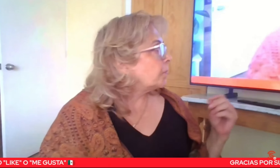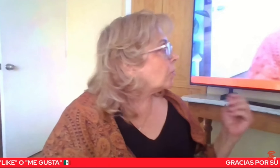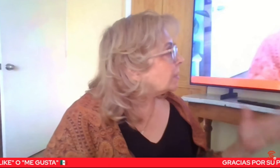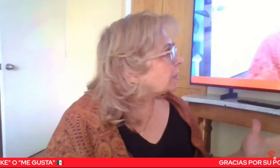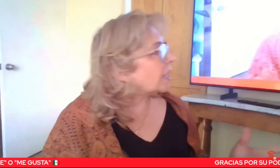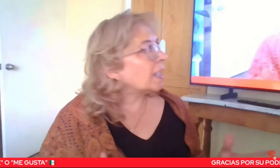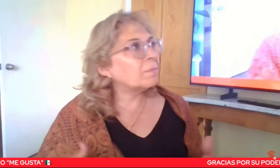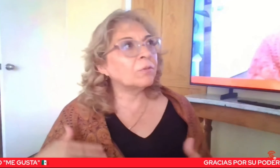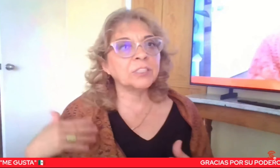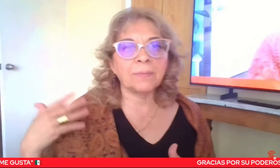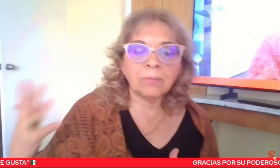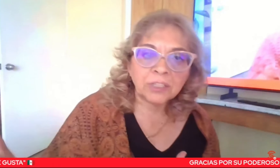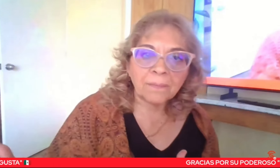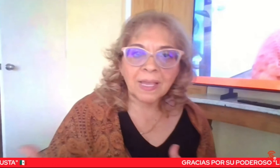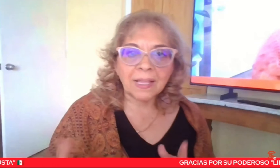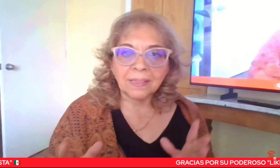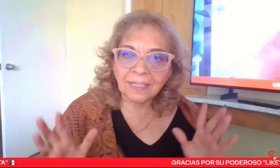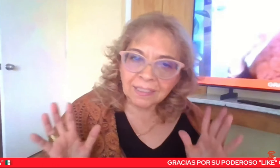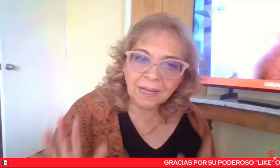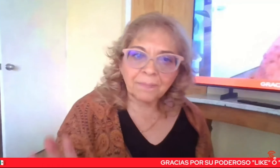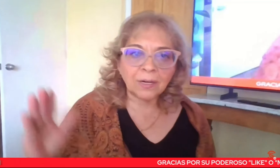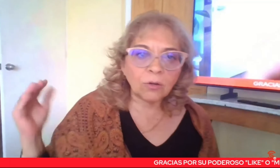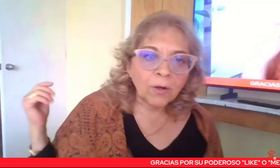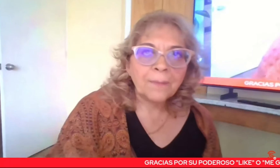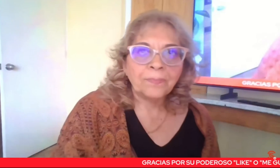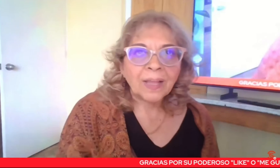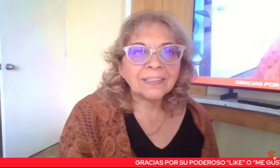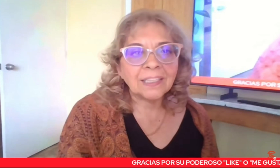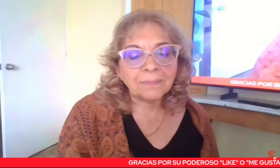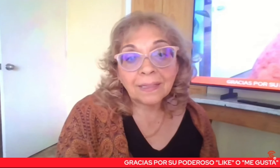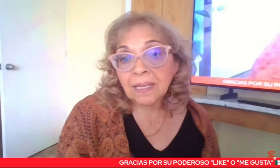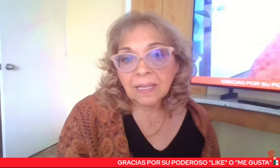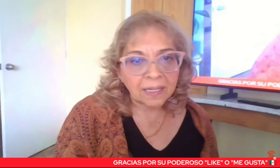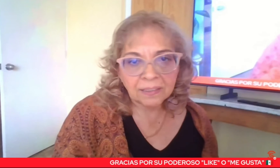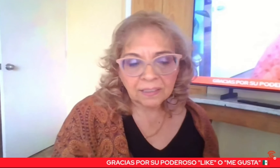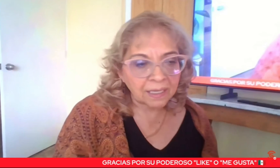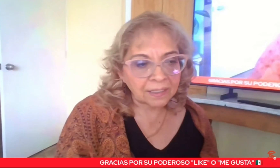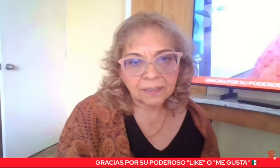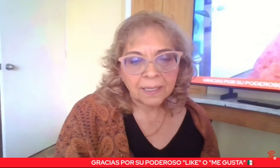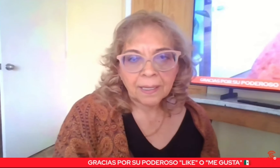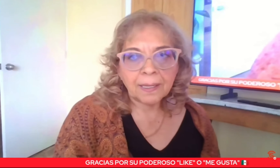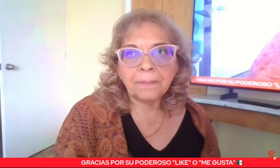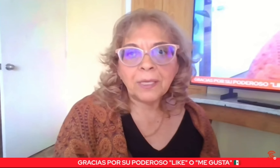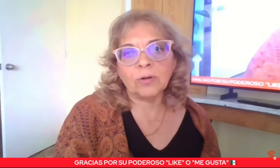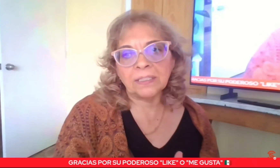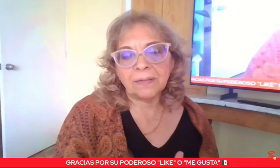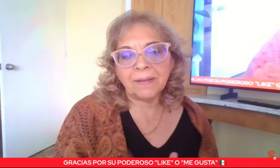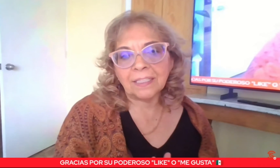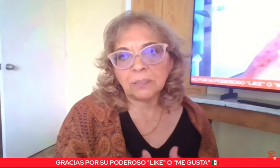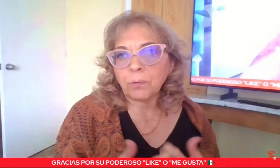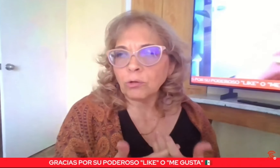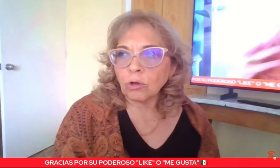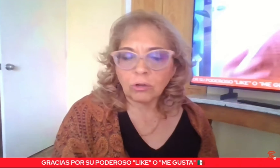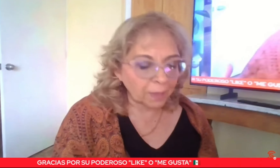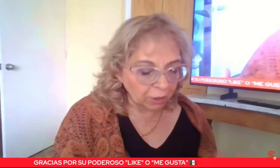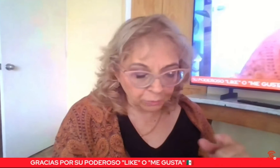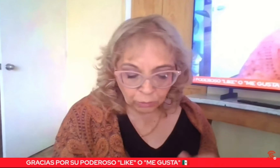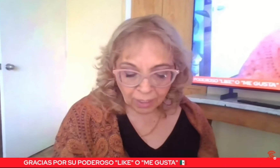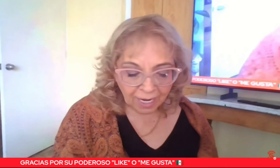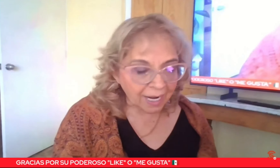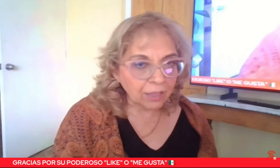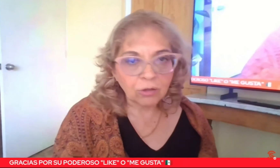No les creemos, sabemos que mienten, y sin embargo, estas mentiras dichas millones de veces por todos los medios,